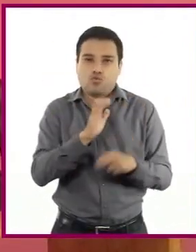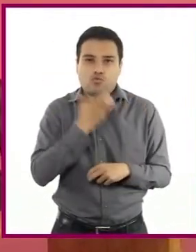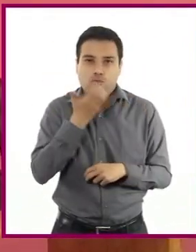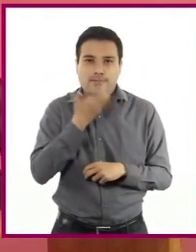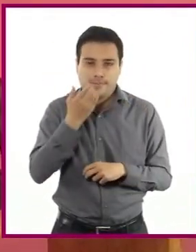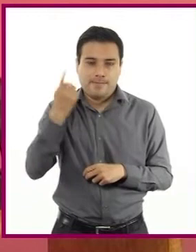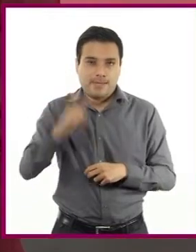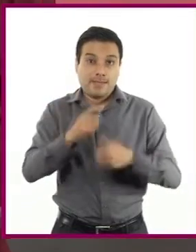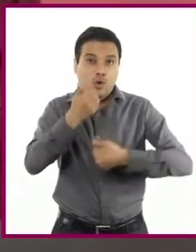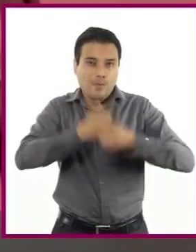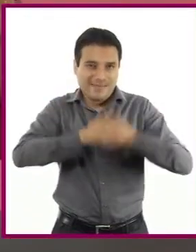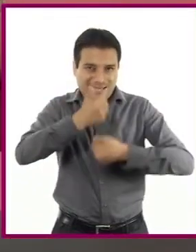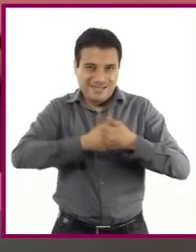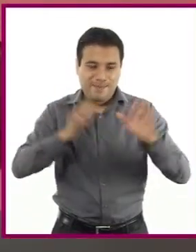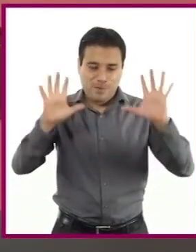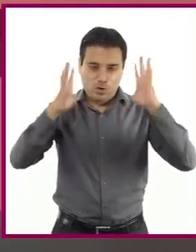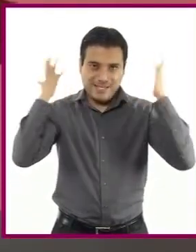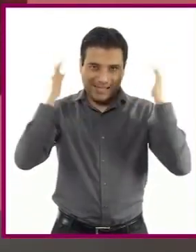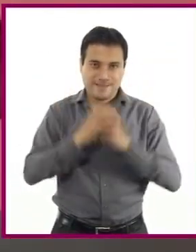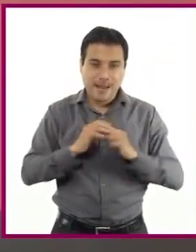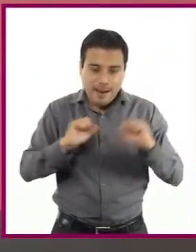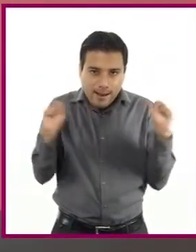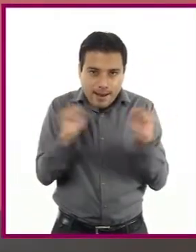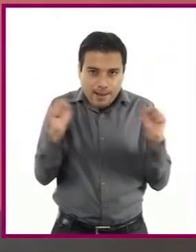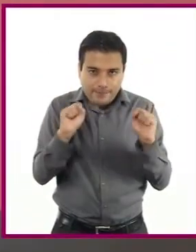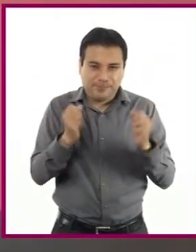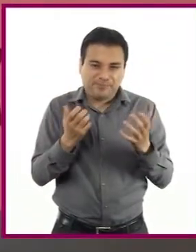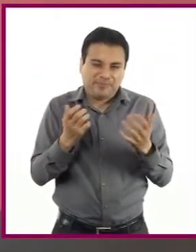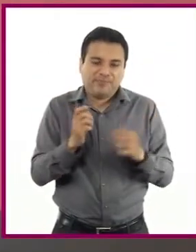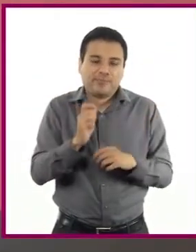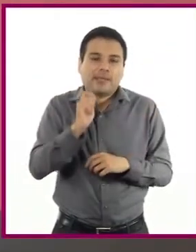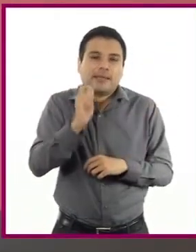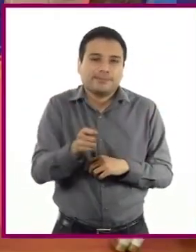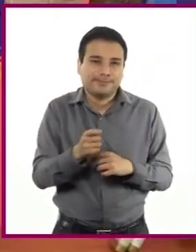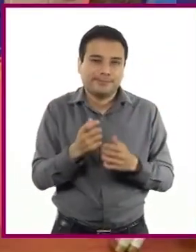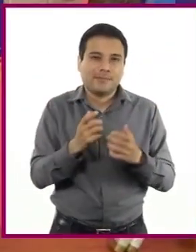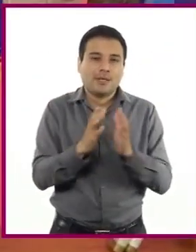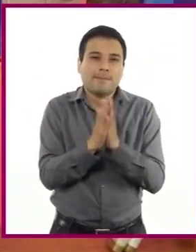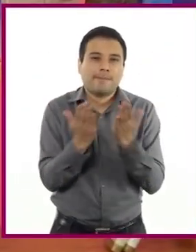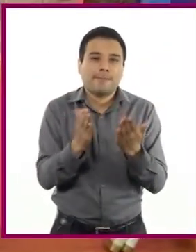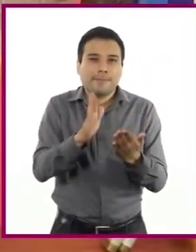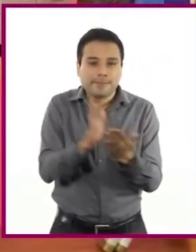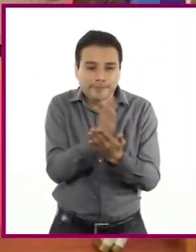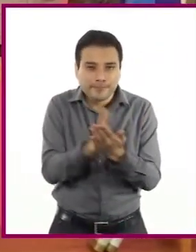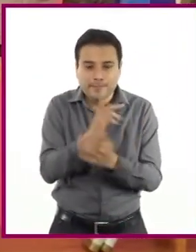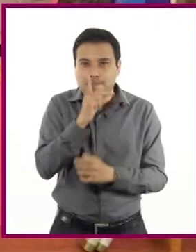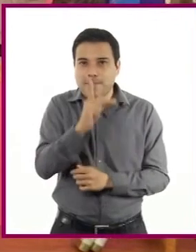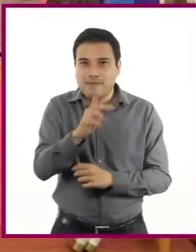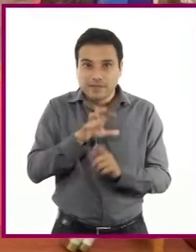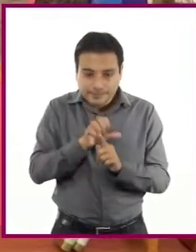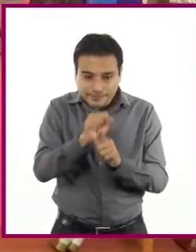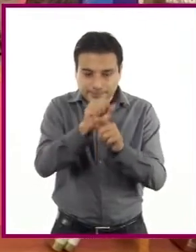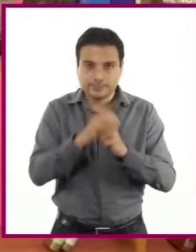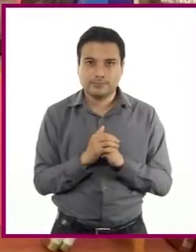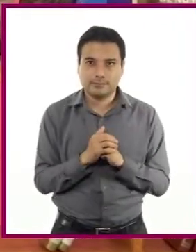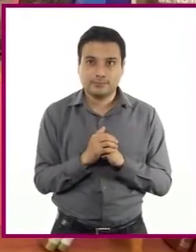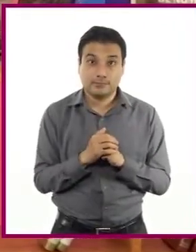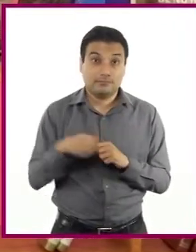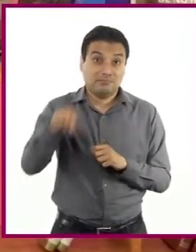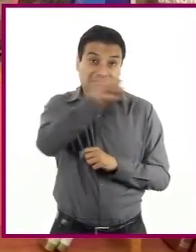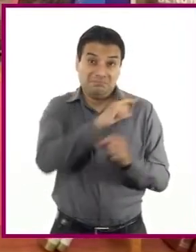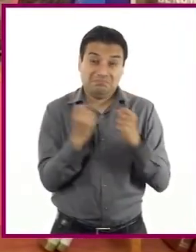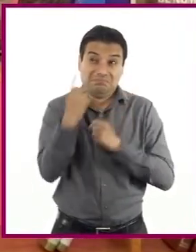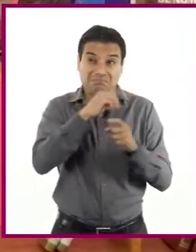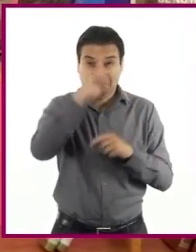de velocidad para encontrar palabras en el diccionario. Hay quienes consideran que los diccionarios en papel están